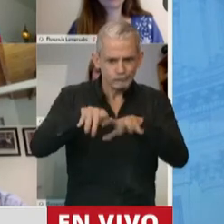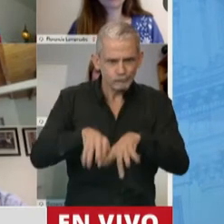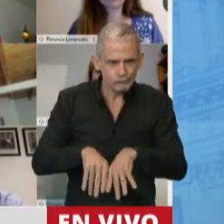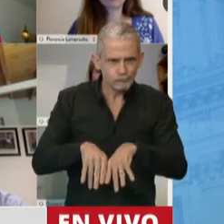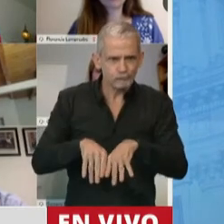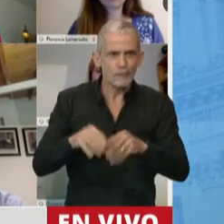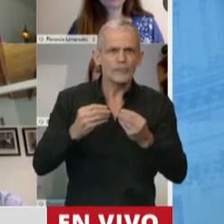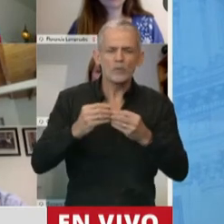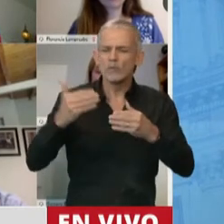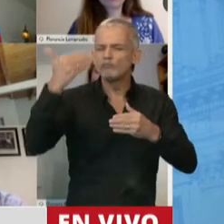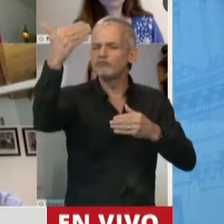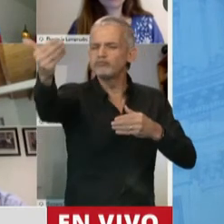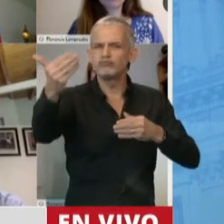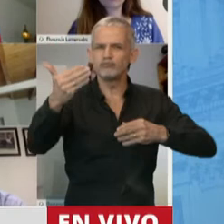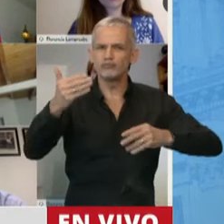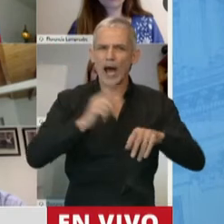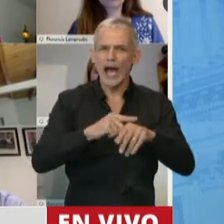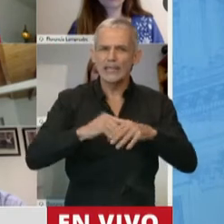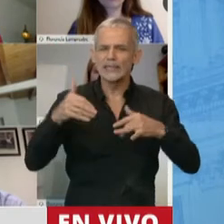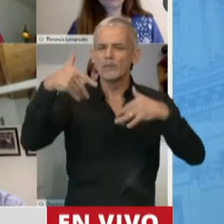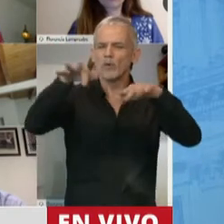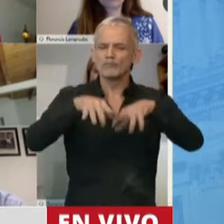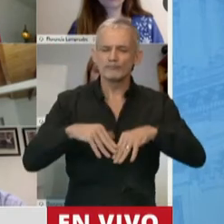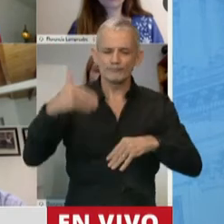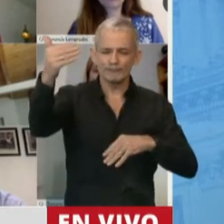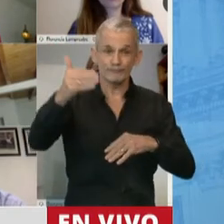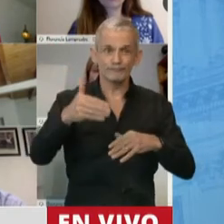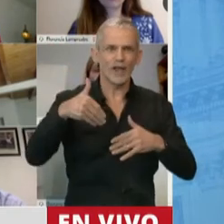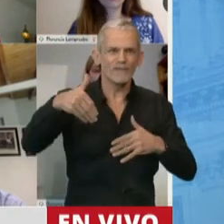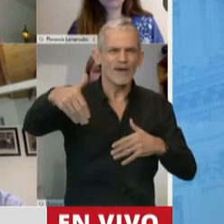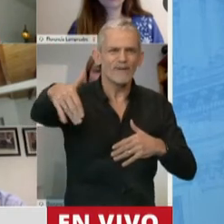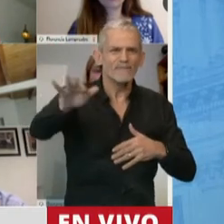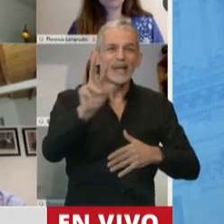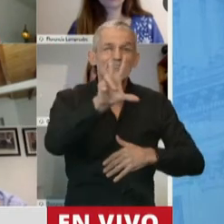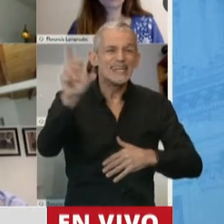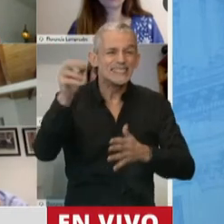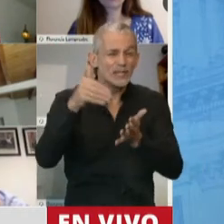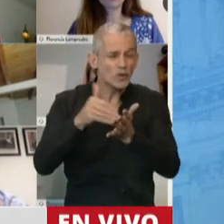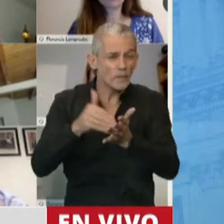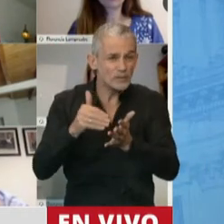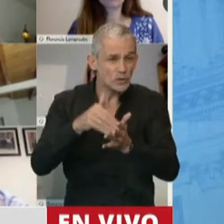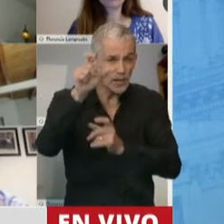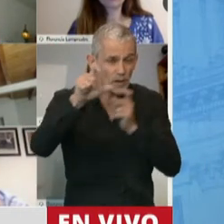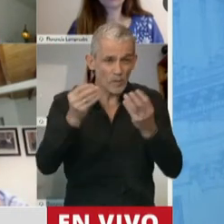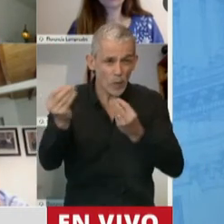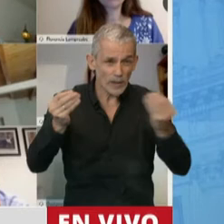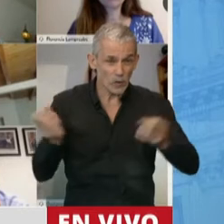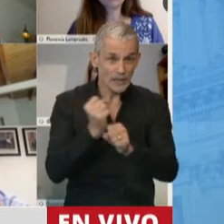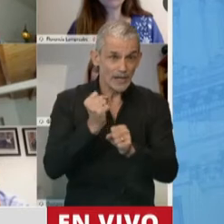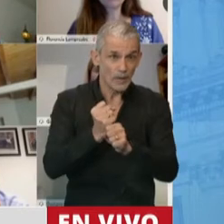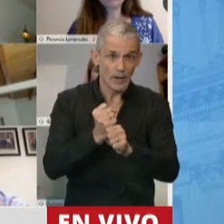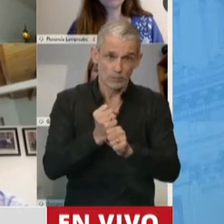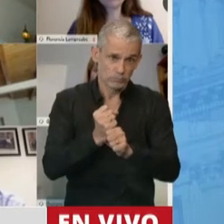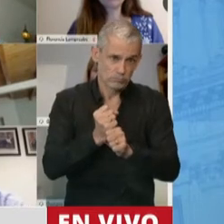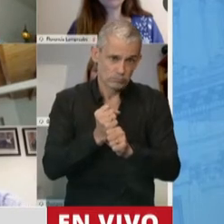una proyección que eleva a 300 millones de puestos de empleo lo que